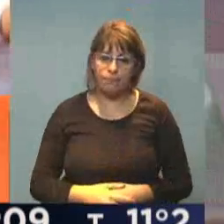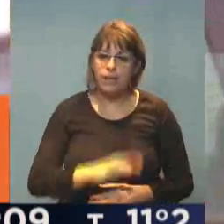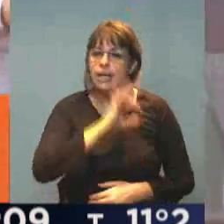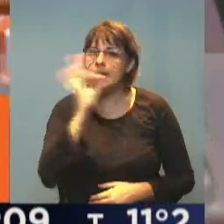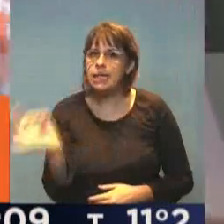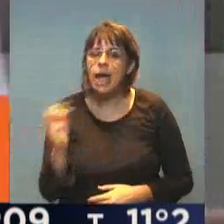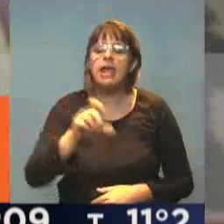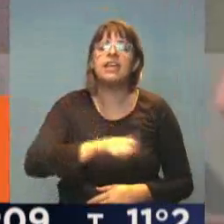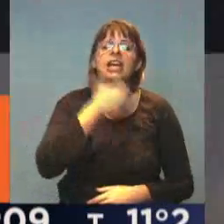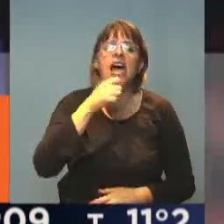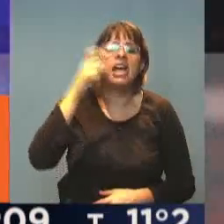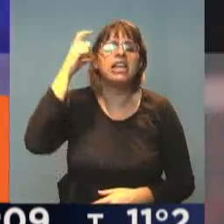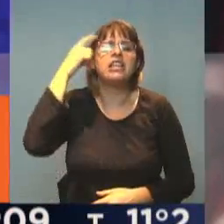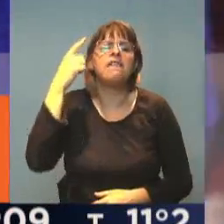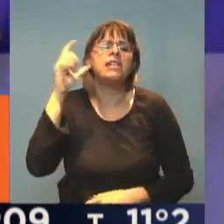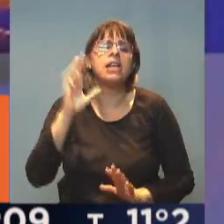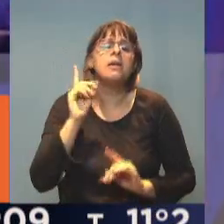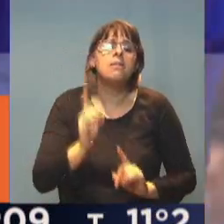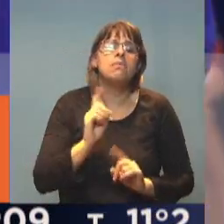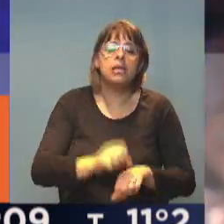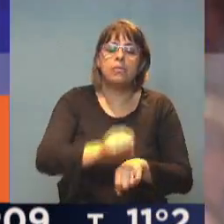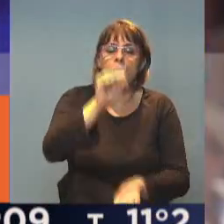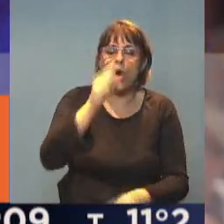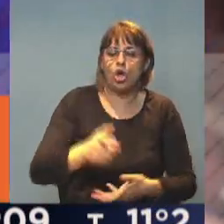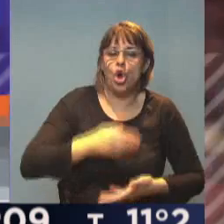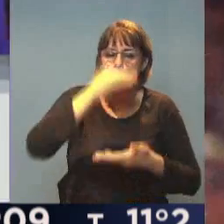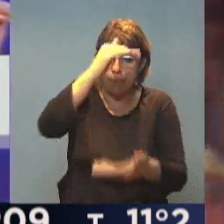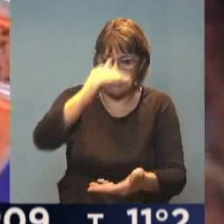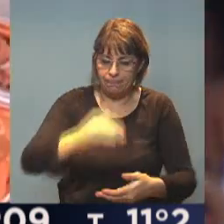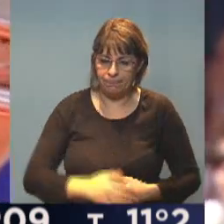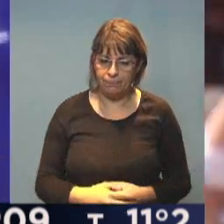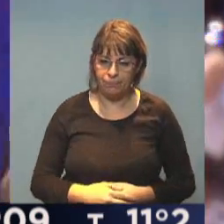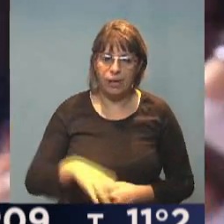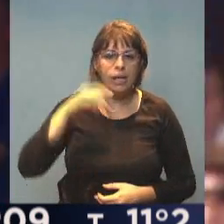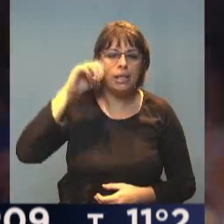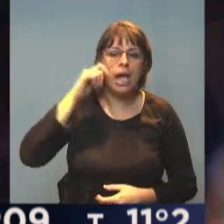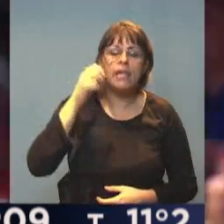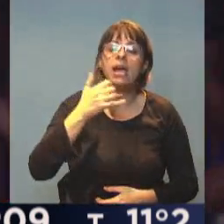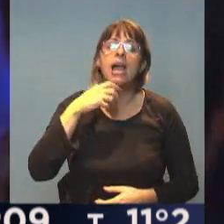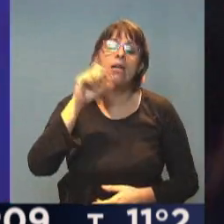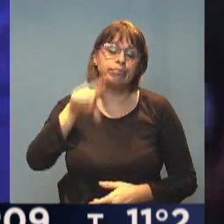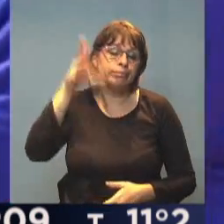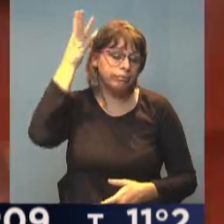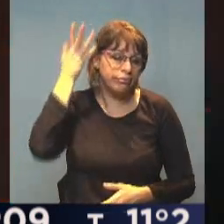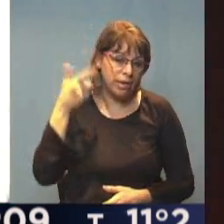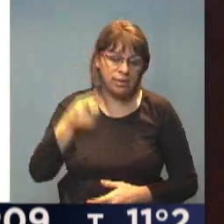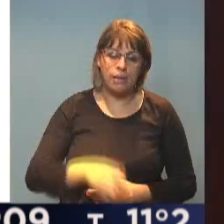ganar 10 veces el mismo grande, el idilio de Nadal en la arcilla francesa, y busca